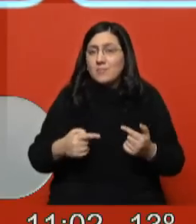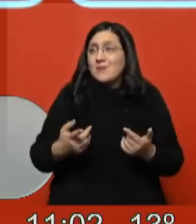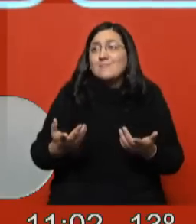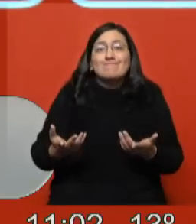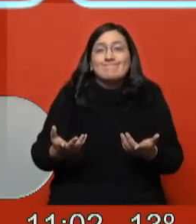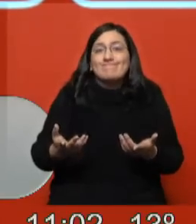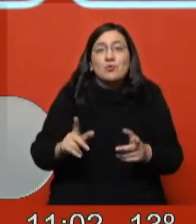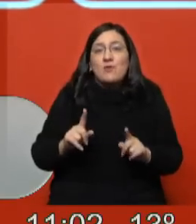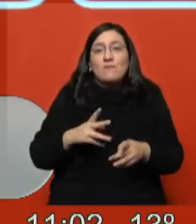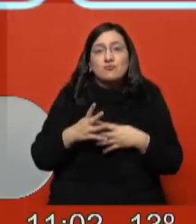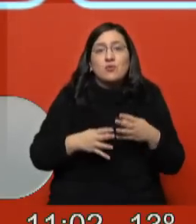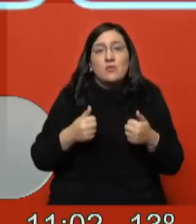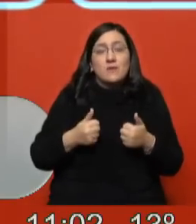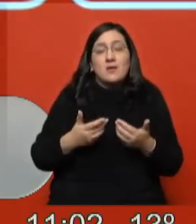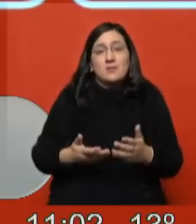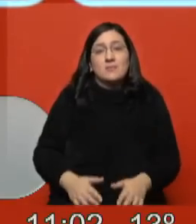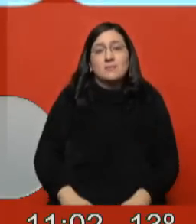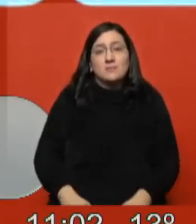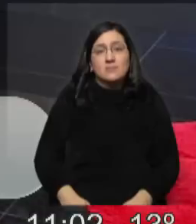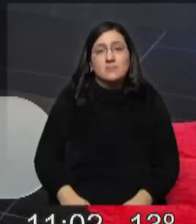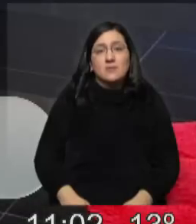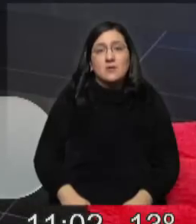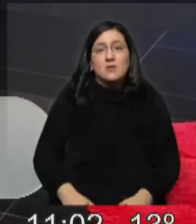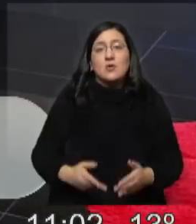todos lados. Nos vamos a hundir, como el Preciado.